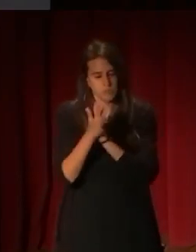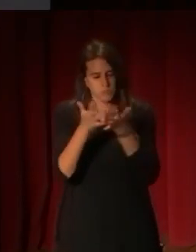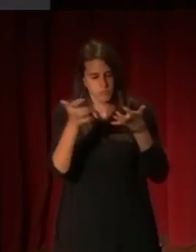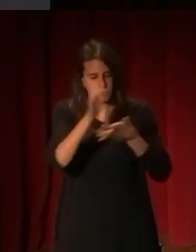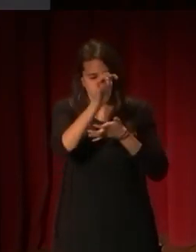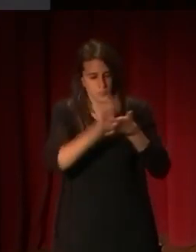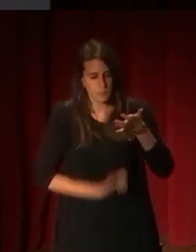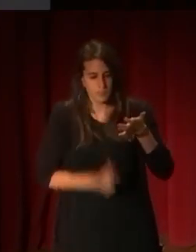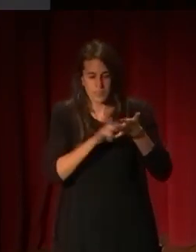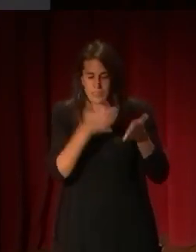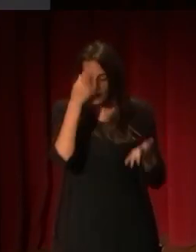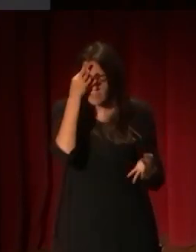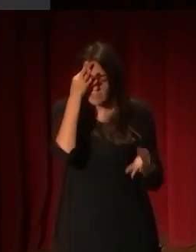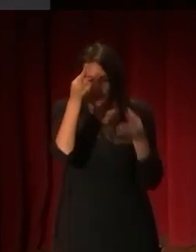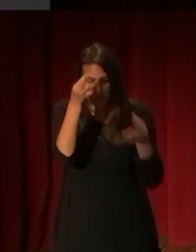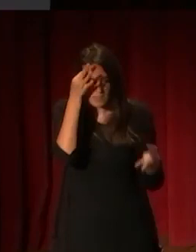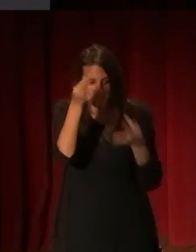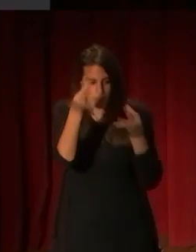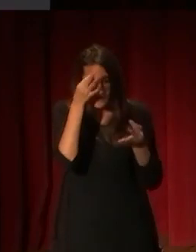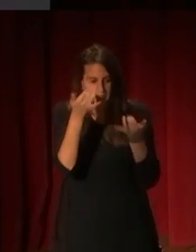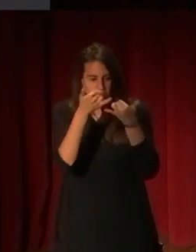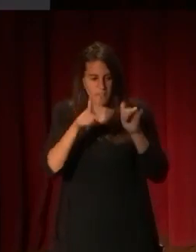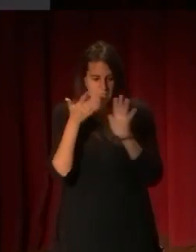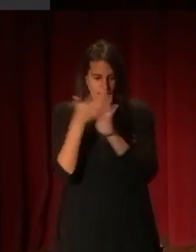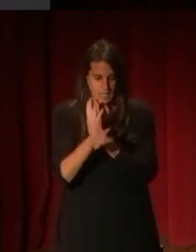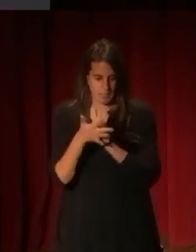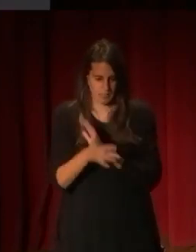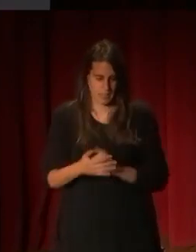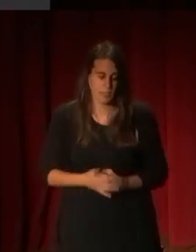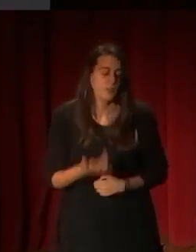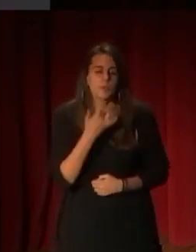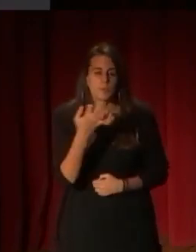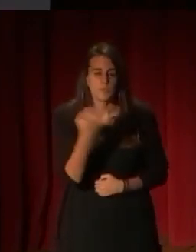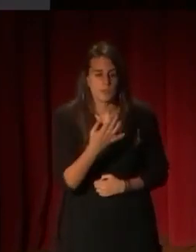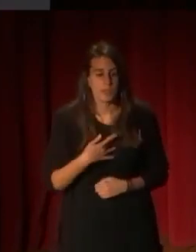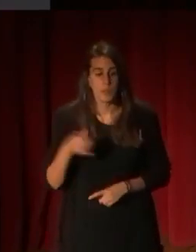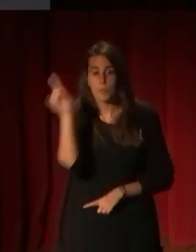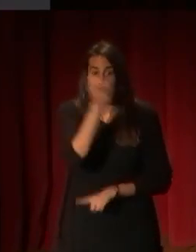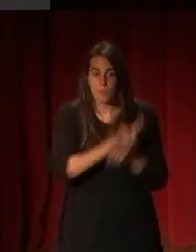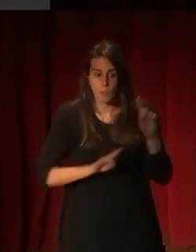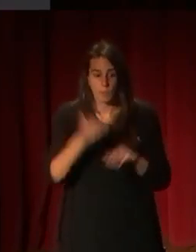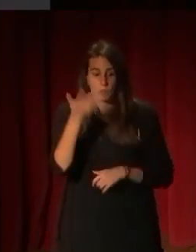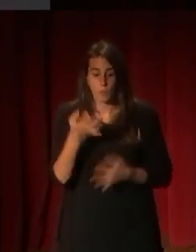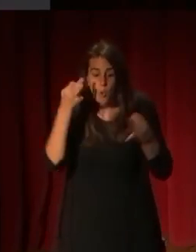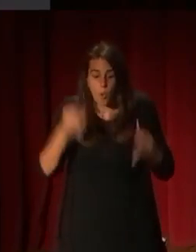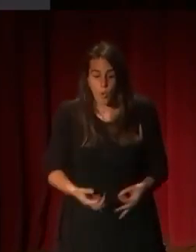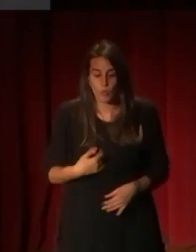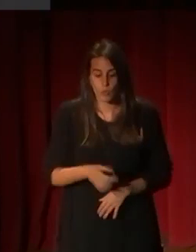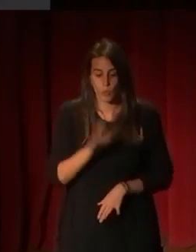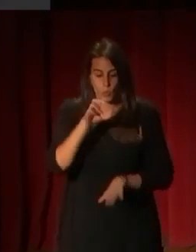relata con una gran minuciosidad como fueron estas fiestas y nos dice hubo un gran problema a la hora de sentar al